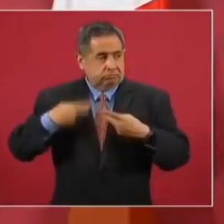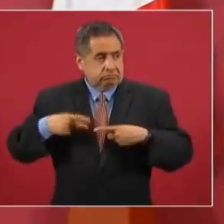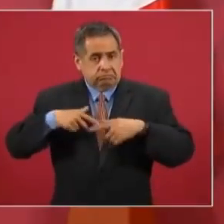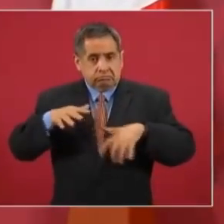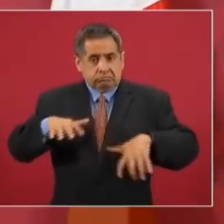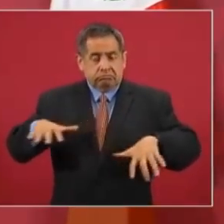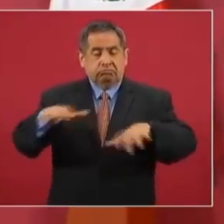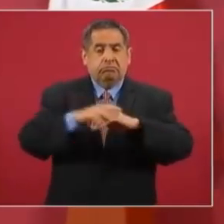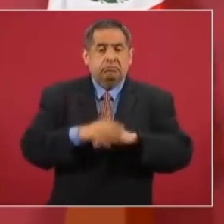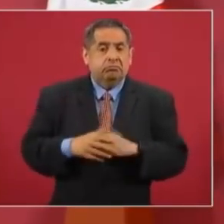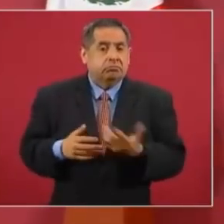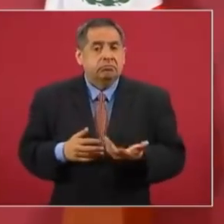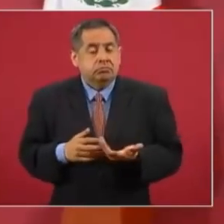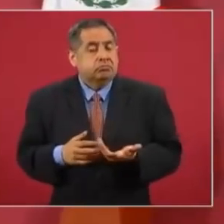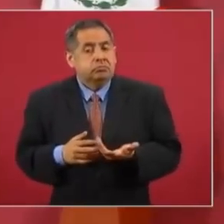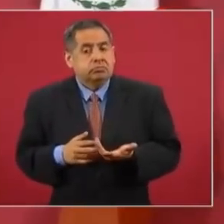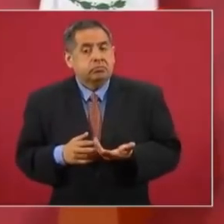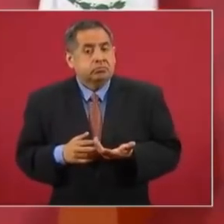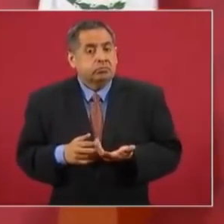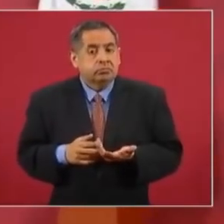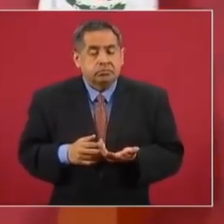Bueno, hasta se ocupan de nosotros.